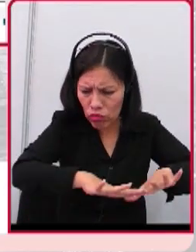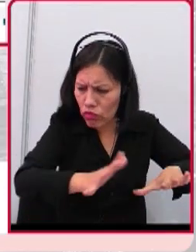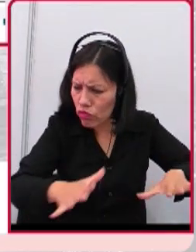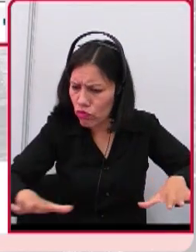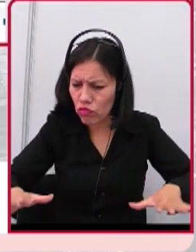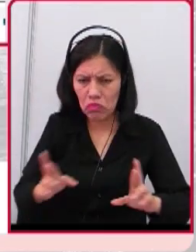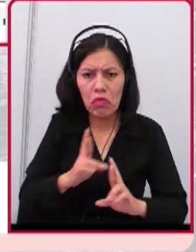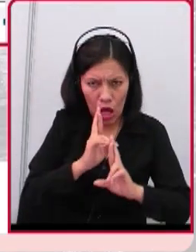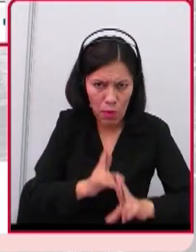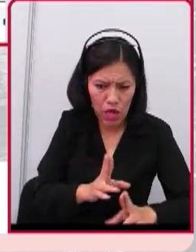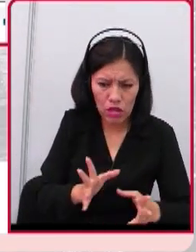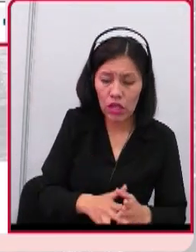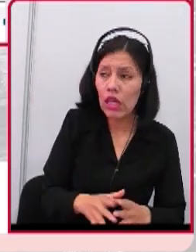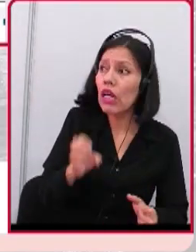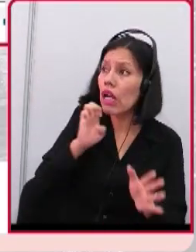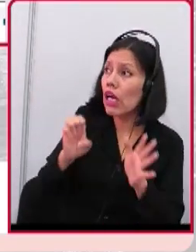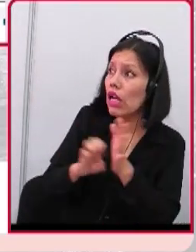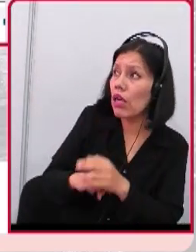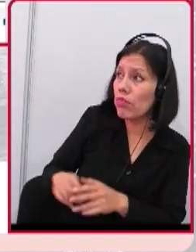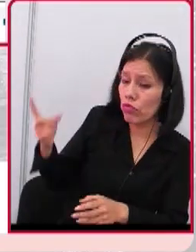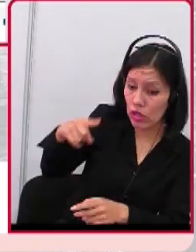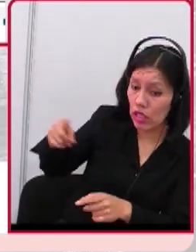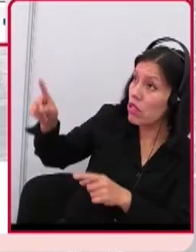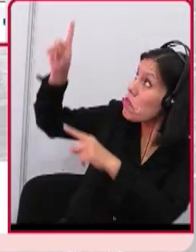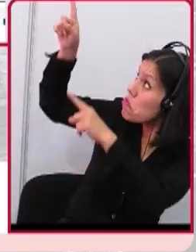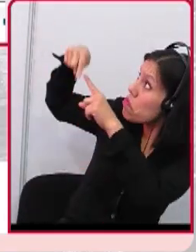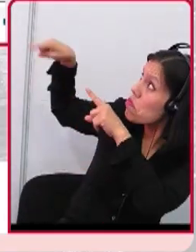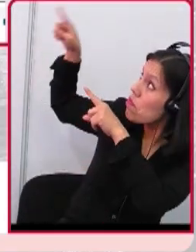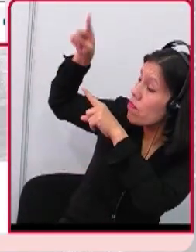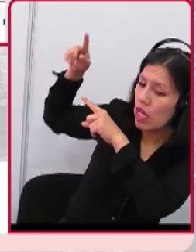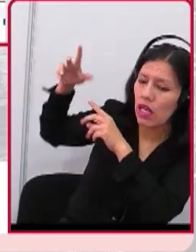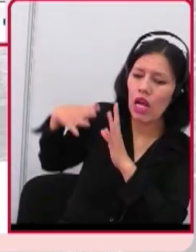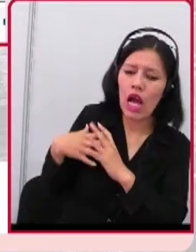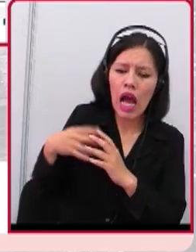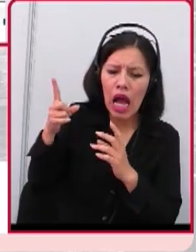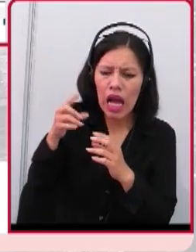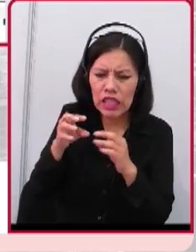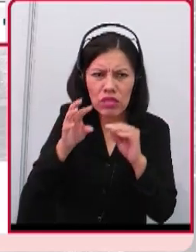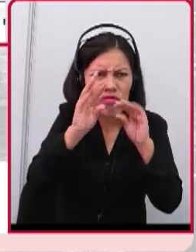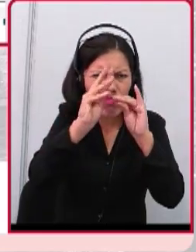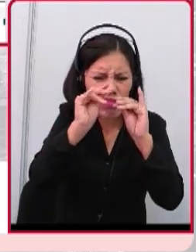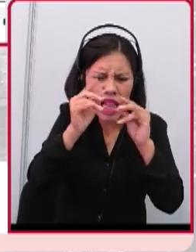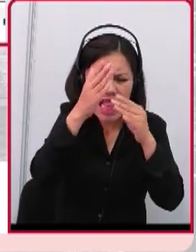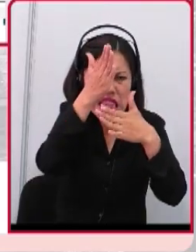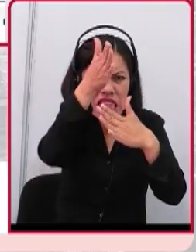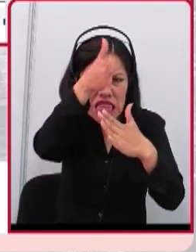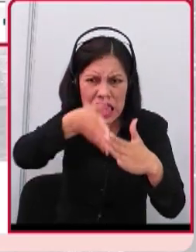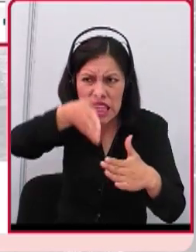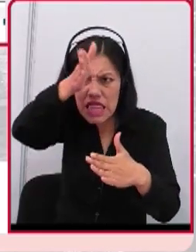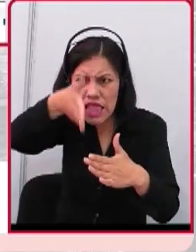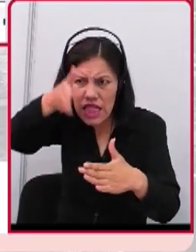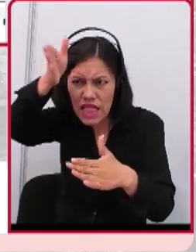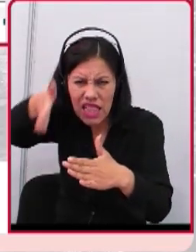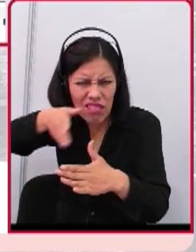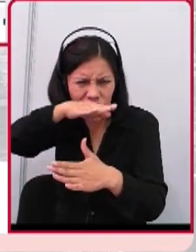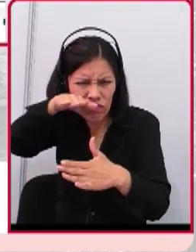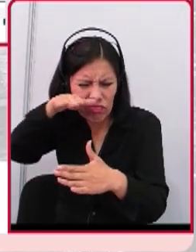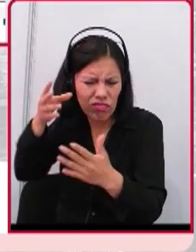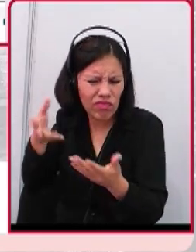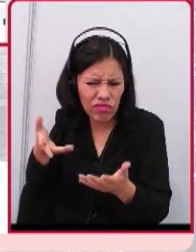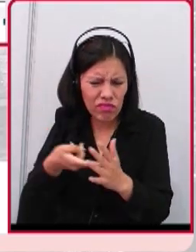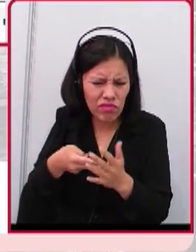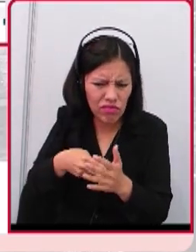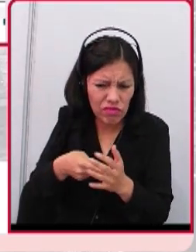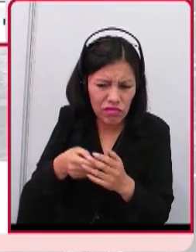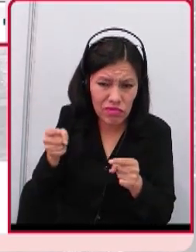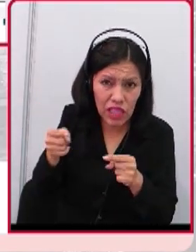aquí, hay como unas líneas paralelas que son mis estructuras mineralizadas. Que si bien es cierto, cuando yo lo estimo con Kriging, el Kriging me